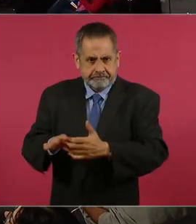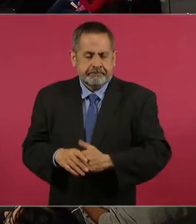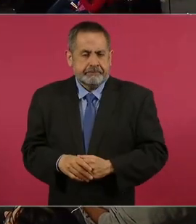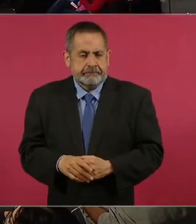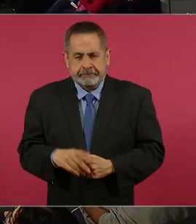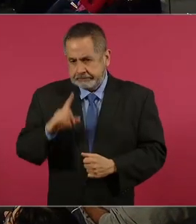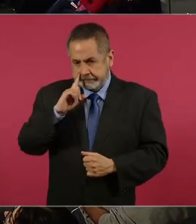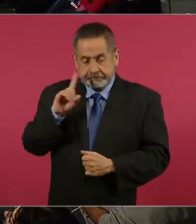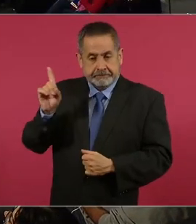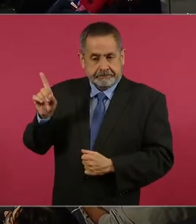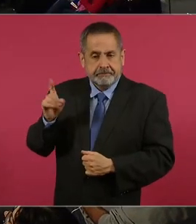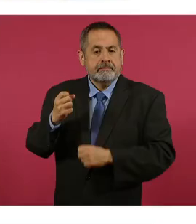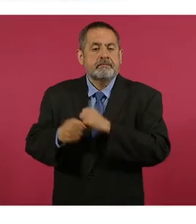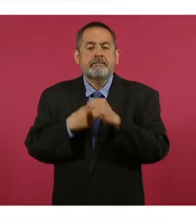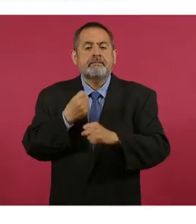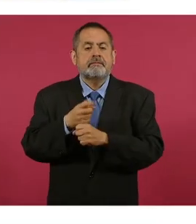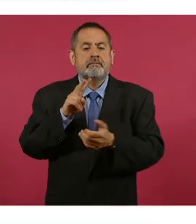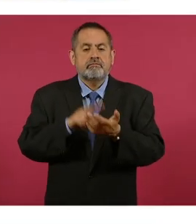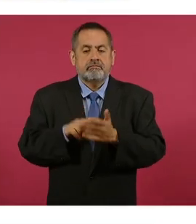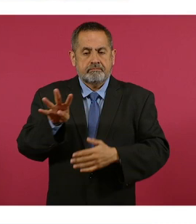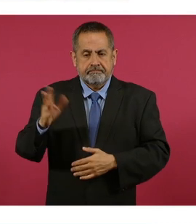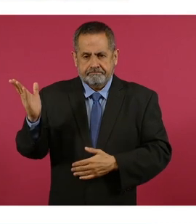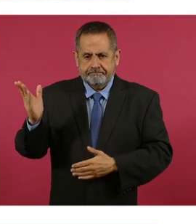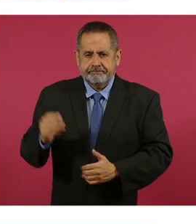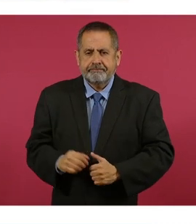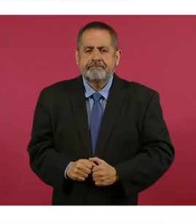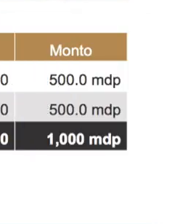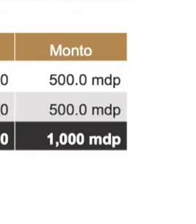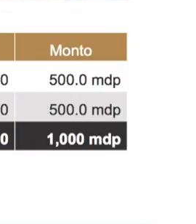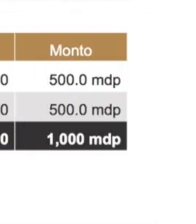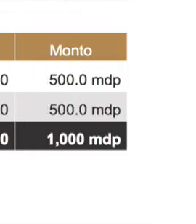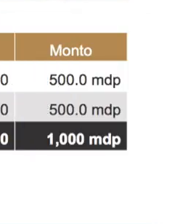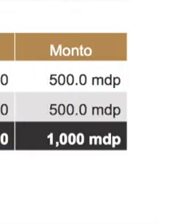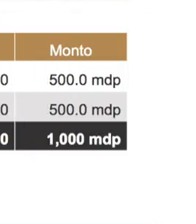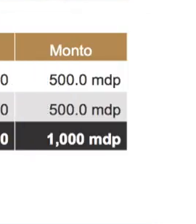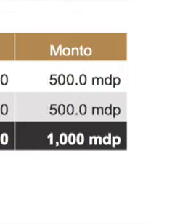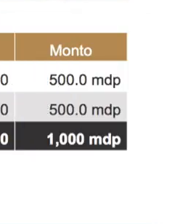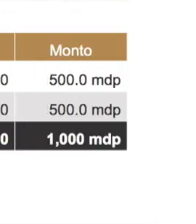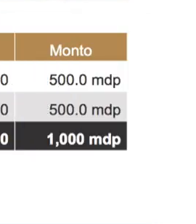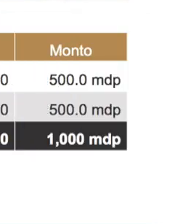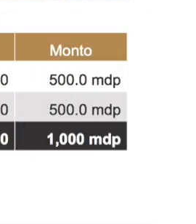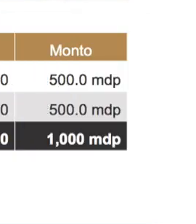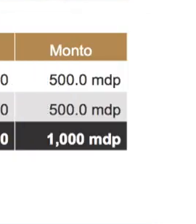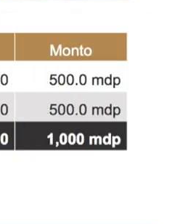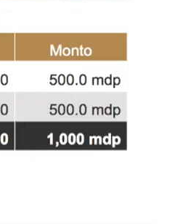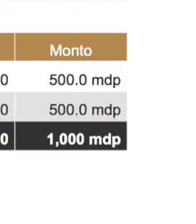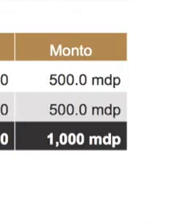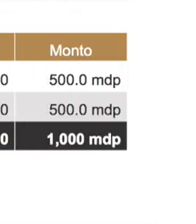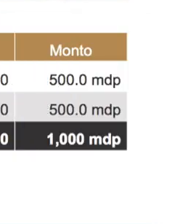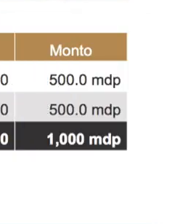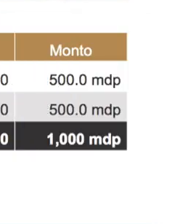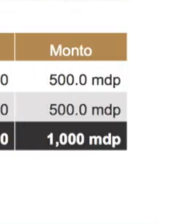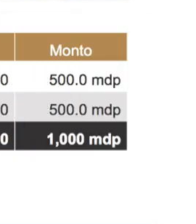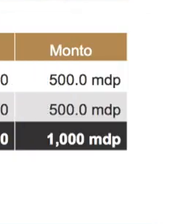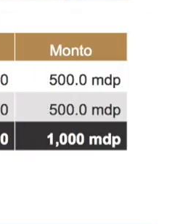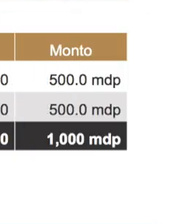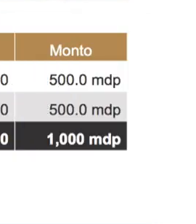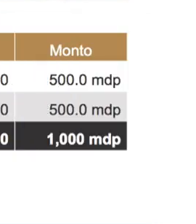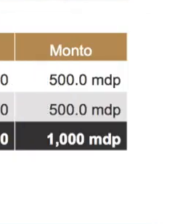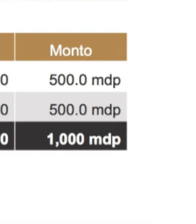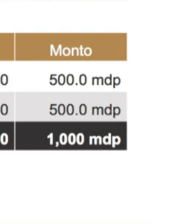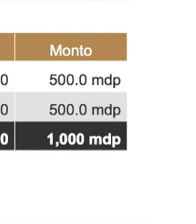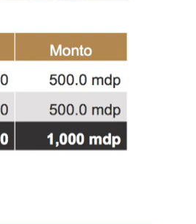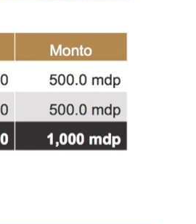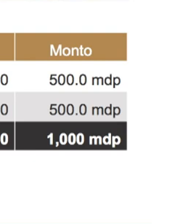en la lámina, desde el 2019, fue el año en que arrancamos el programa de Tandas para el Bienestar, que son los créditos